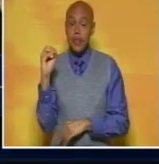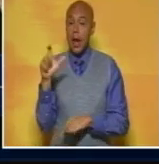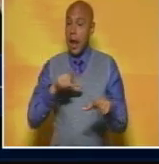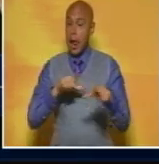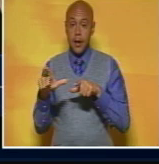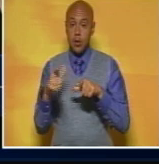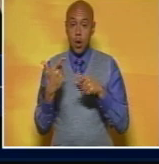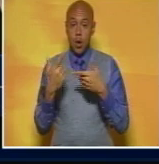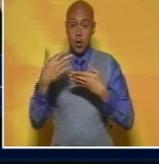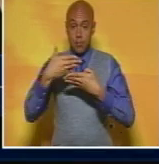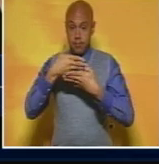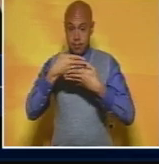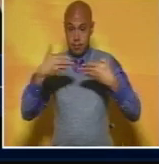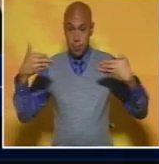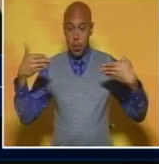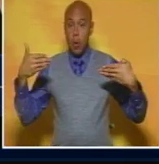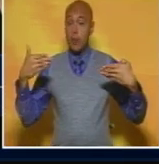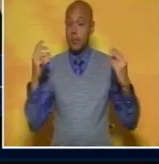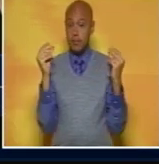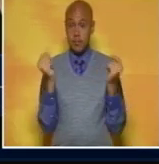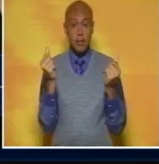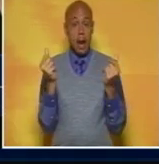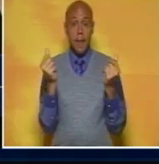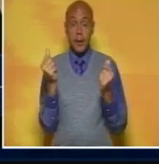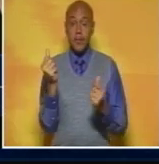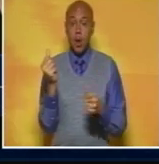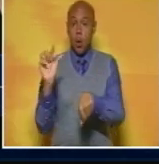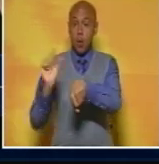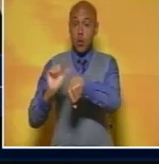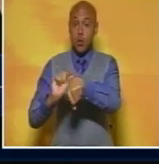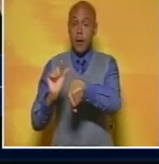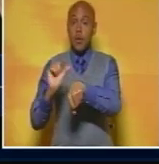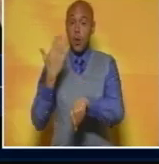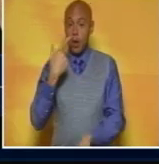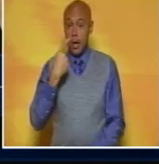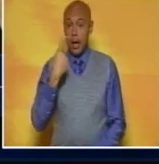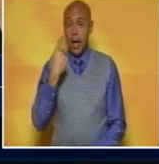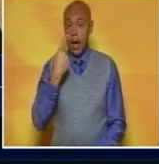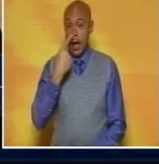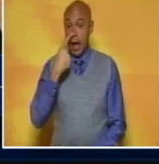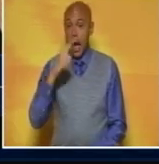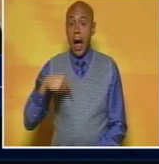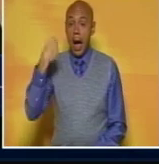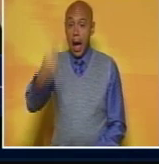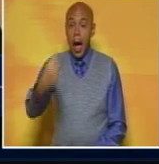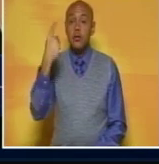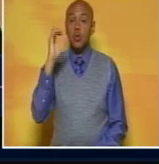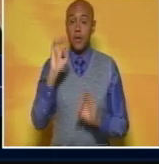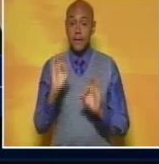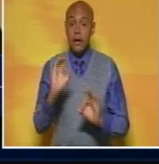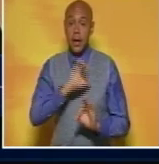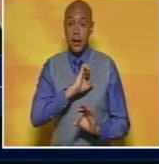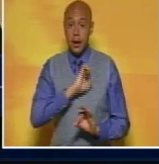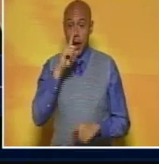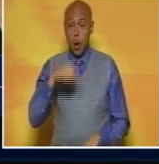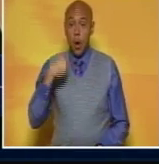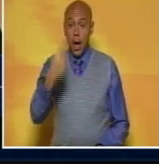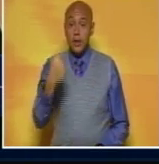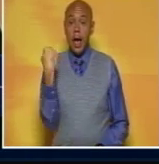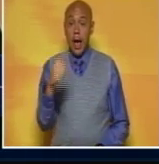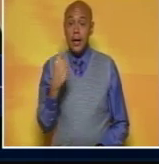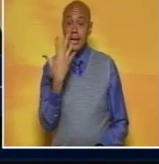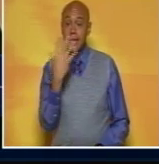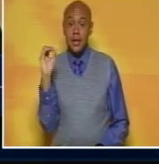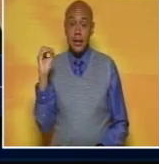completas. Esto lo hemos logrado en muy poco tiempo y a principios del año que viene tendremos más que 500